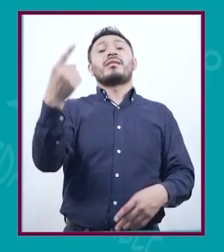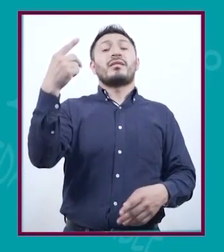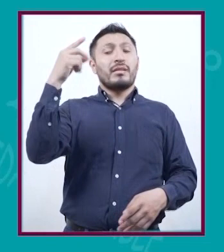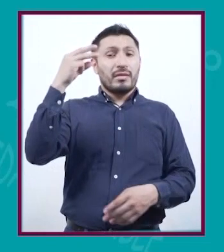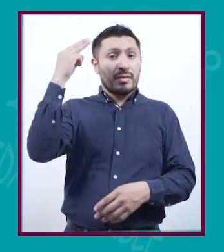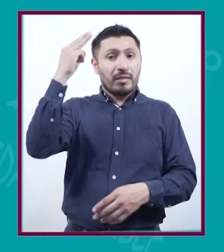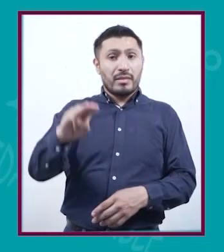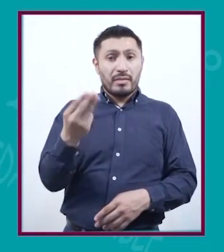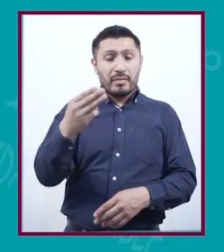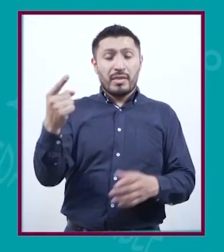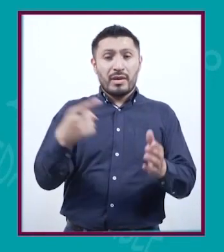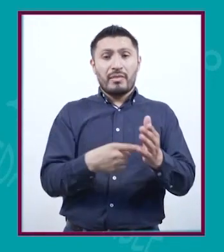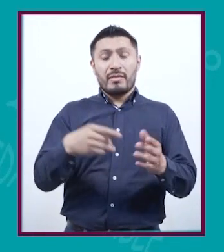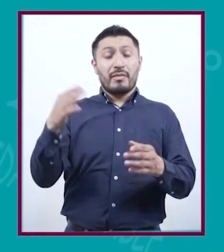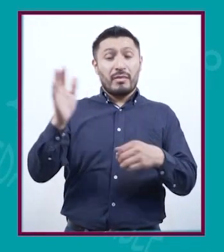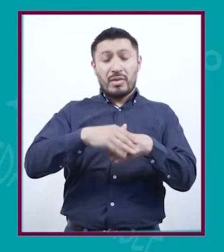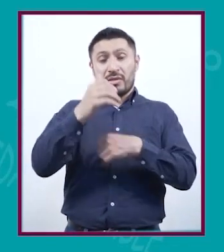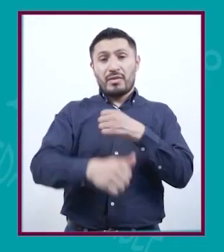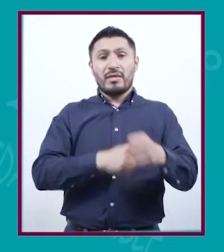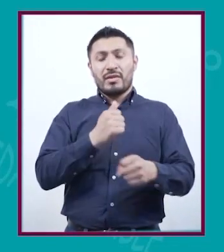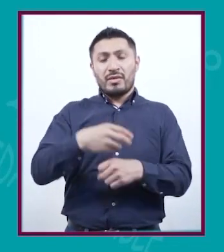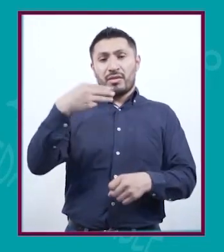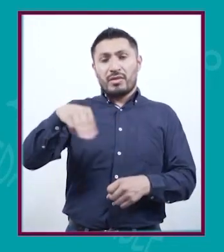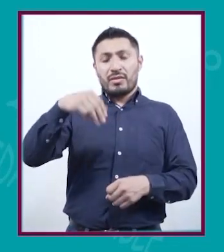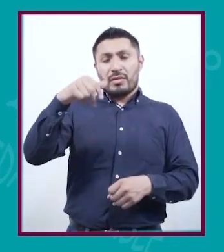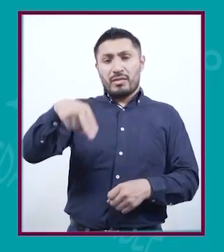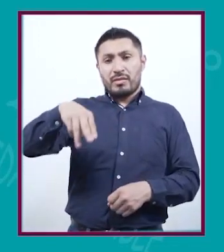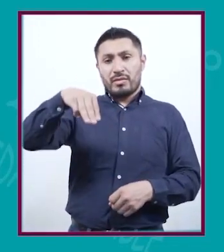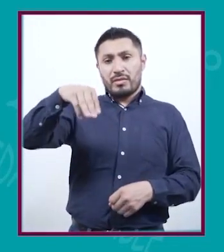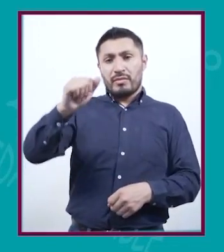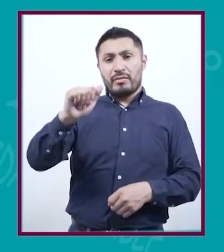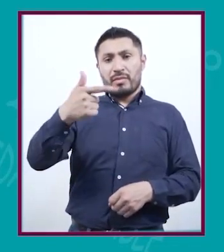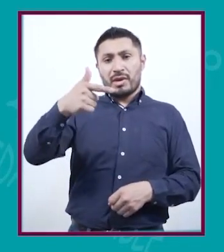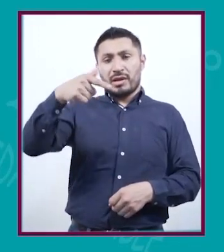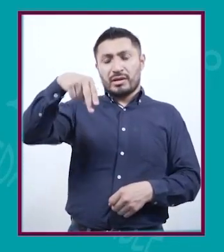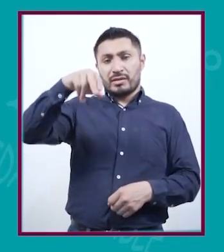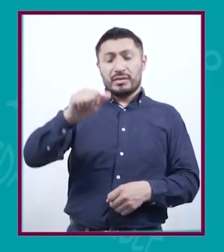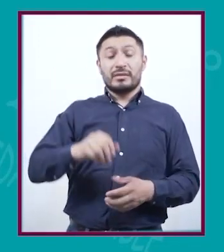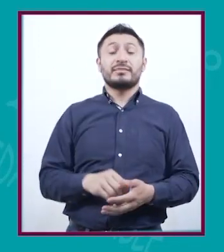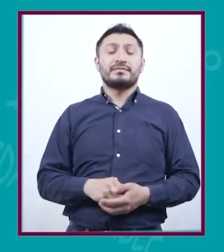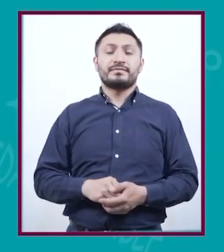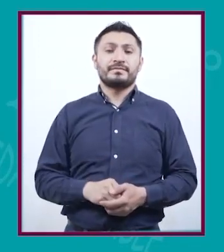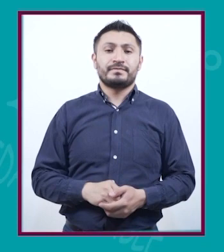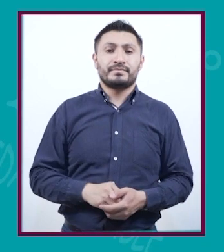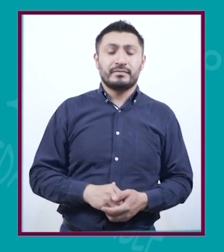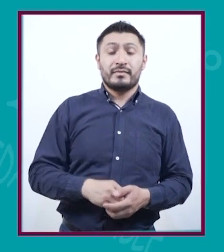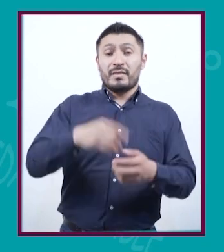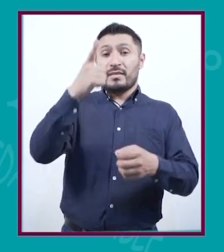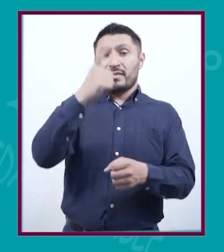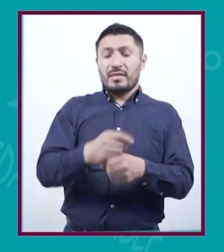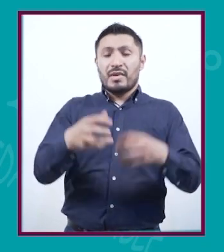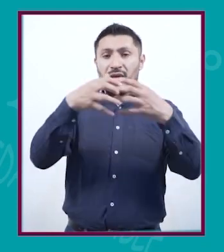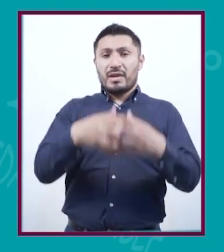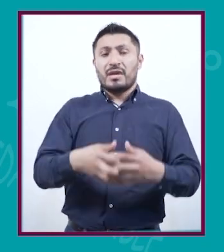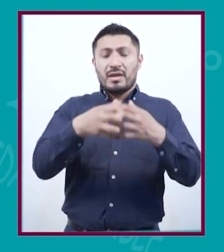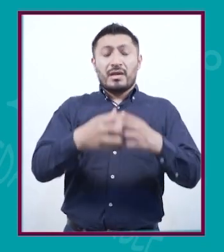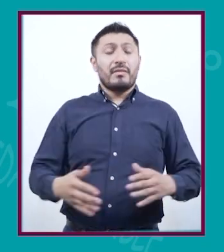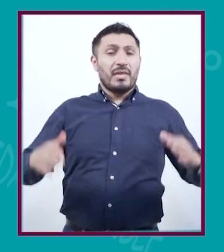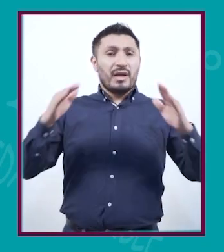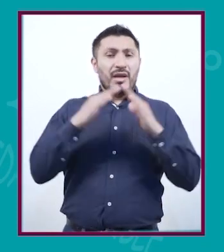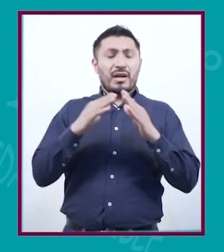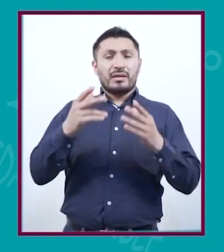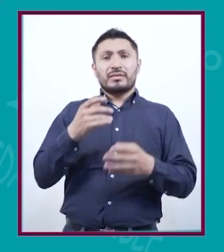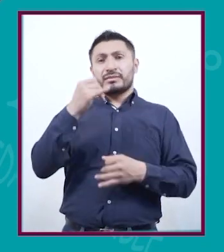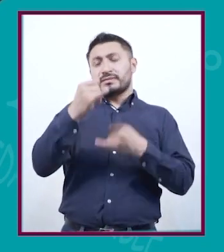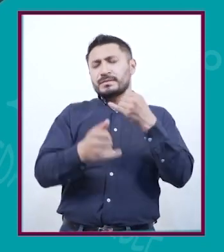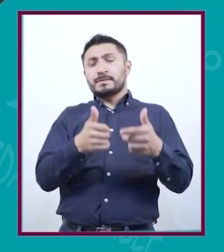en mayo del siguiente año con el nombre de la Magnavox Odyssey. Este fue el primer sistema casero de